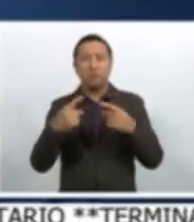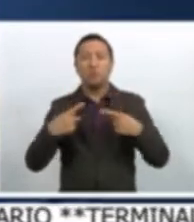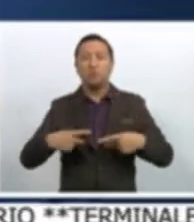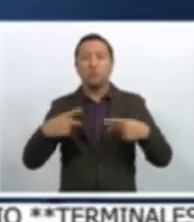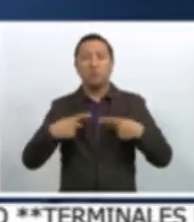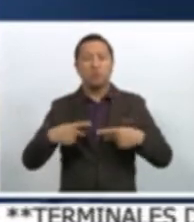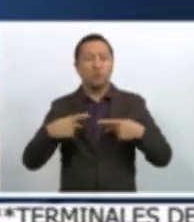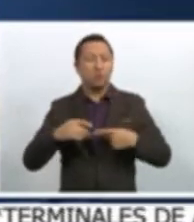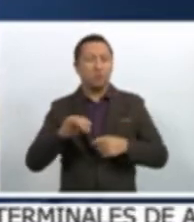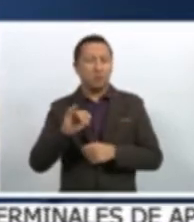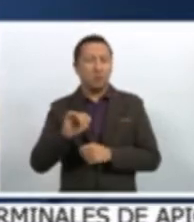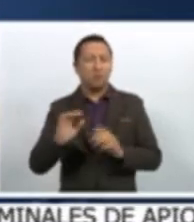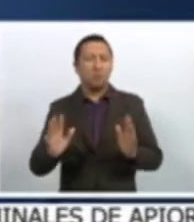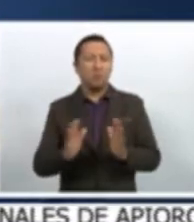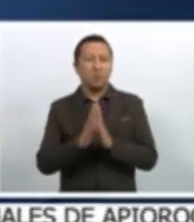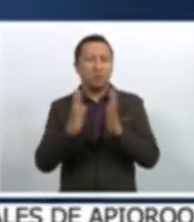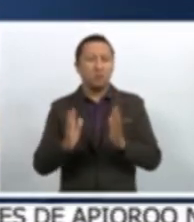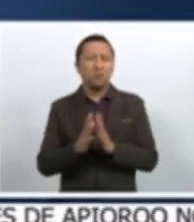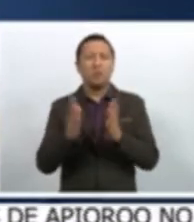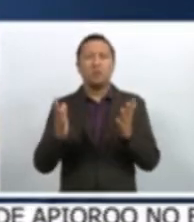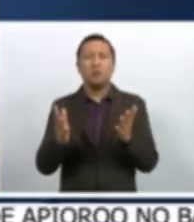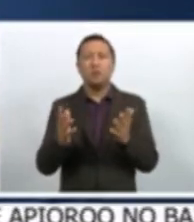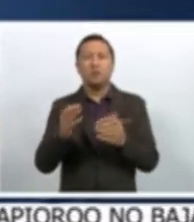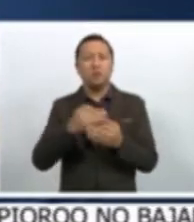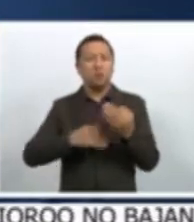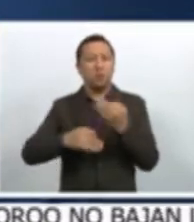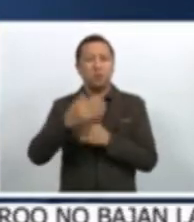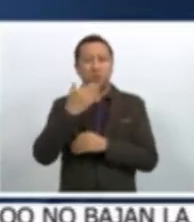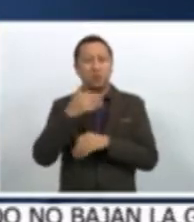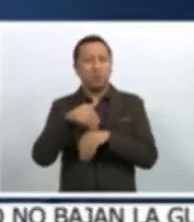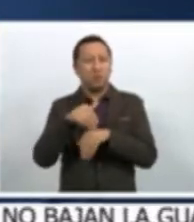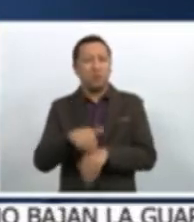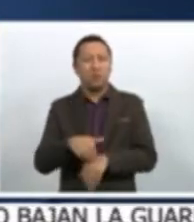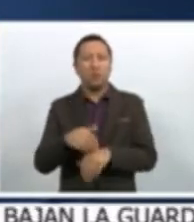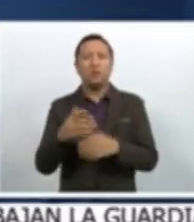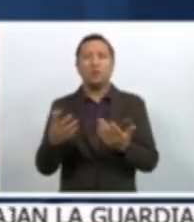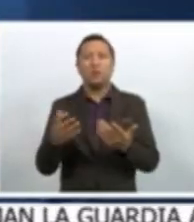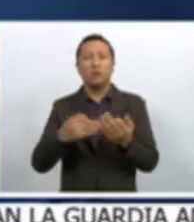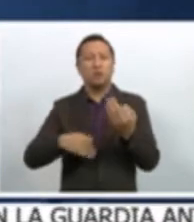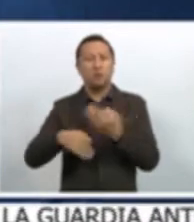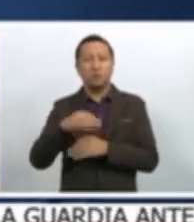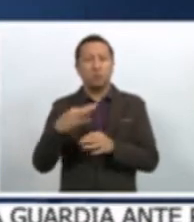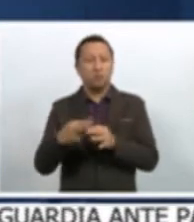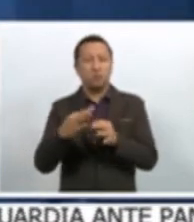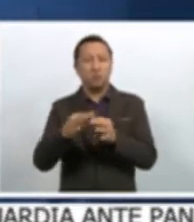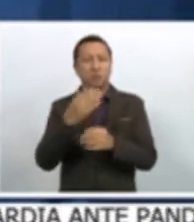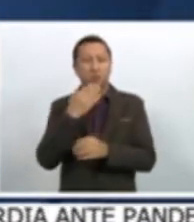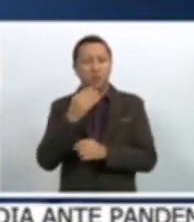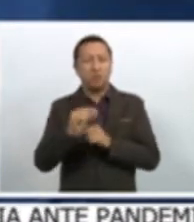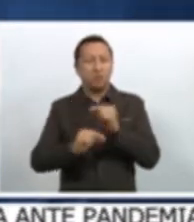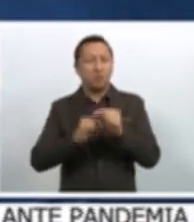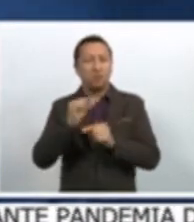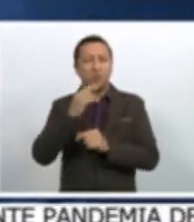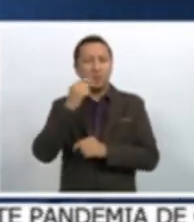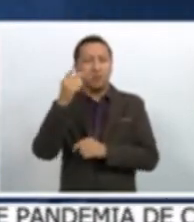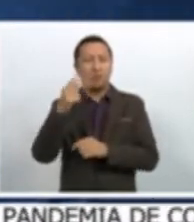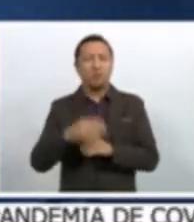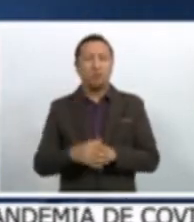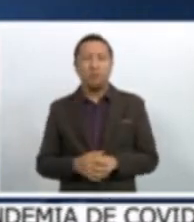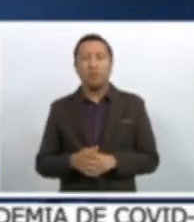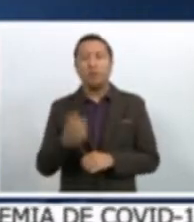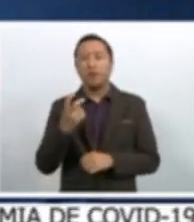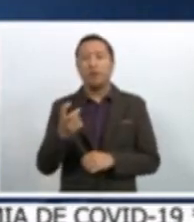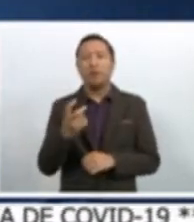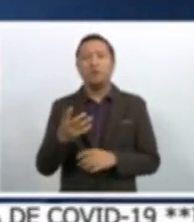está cumpliendo con todas las medidas, con todos los consejos, con todas las observaciones que nosotros les hemos dado, y es por eso que